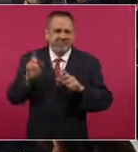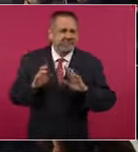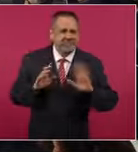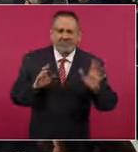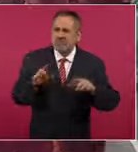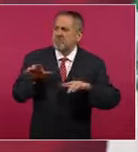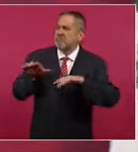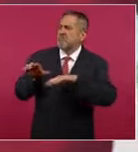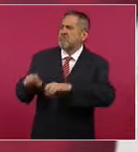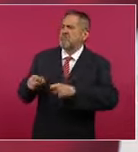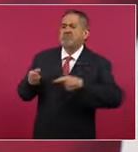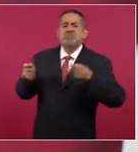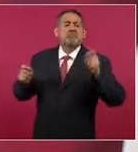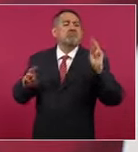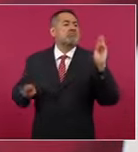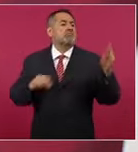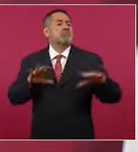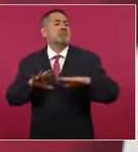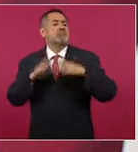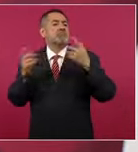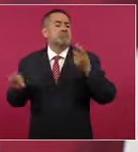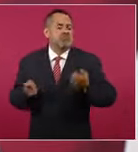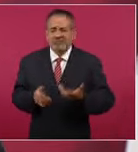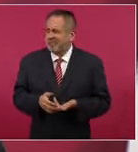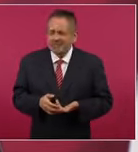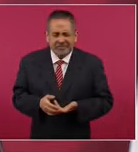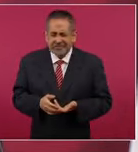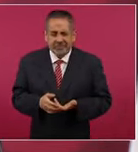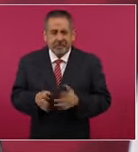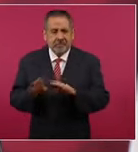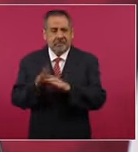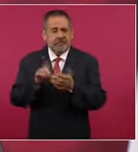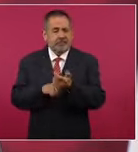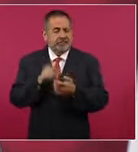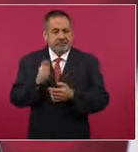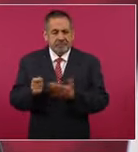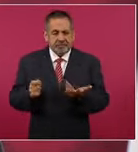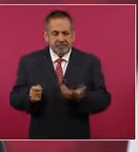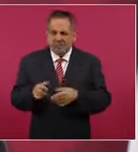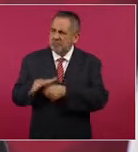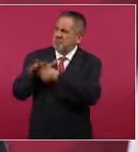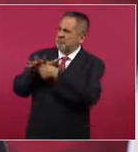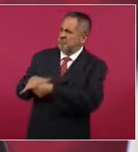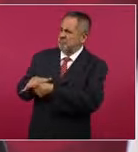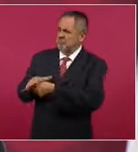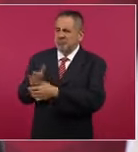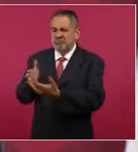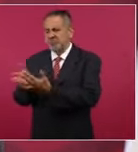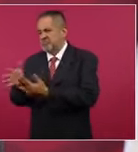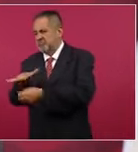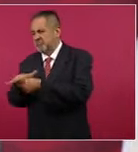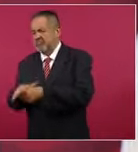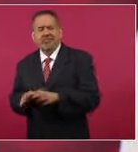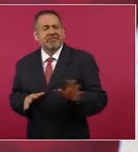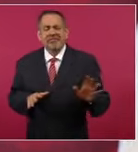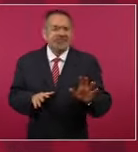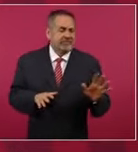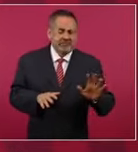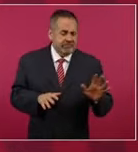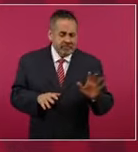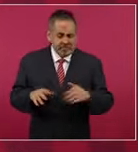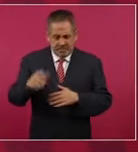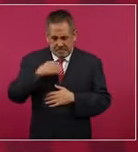dominio del mundo mediante el uso de la fuerza, se tiene